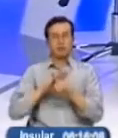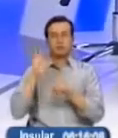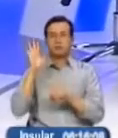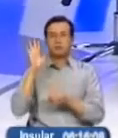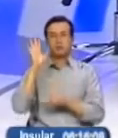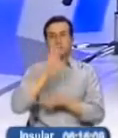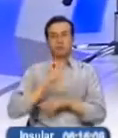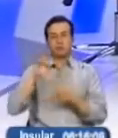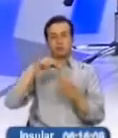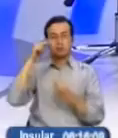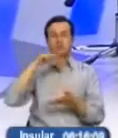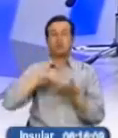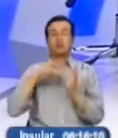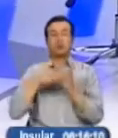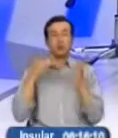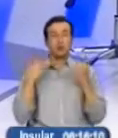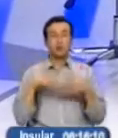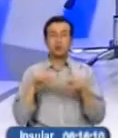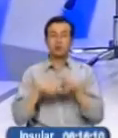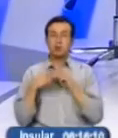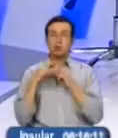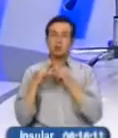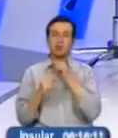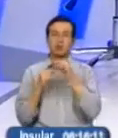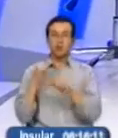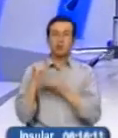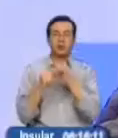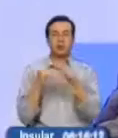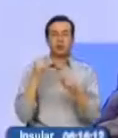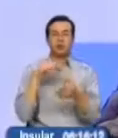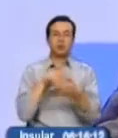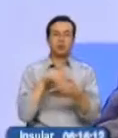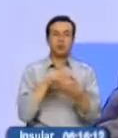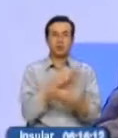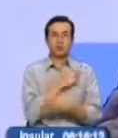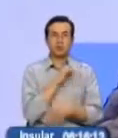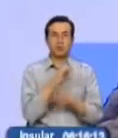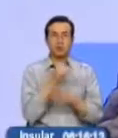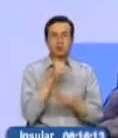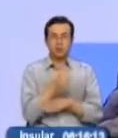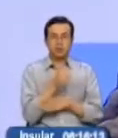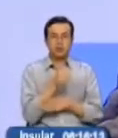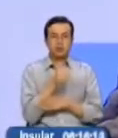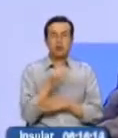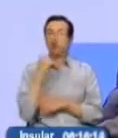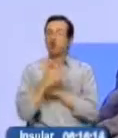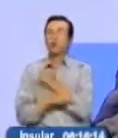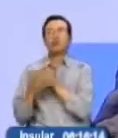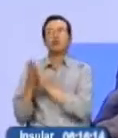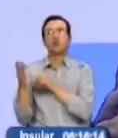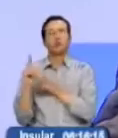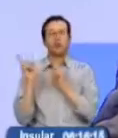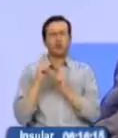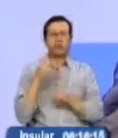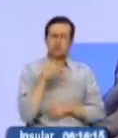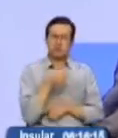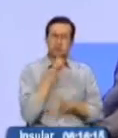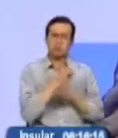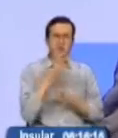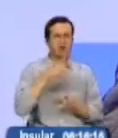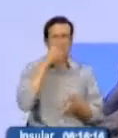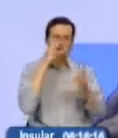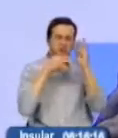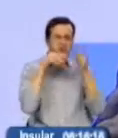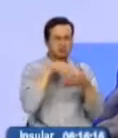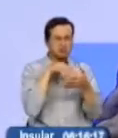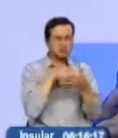la región, lo que estoy diciendo es que ya se empieza a generar conocimiento en la Universidad Ecuatoriana. Y eso es una transformación radical. ¿Por qué? Porque